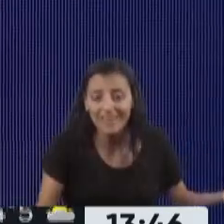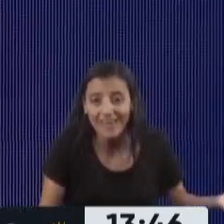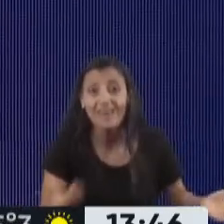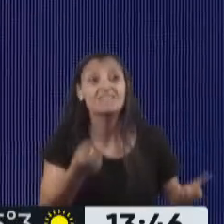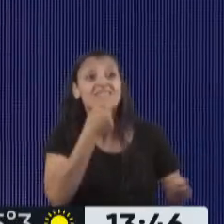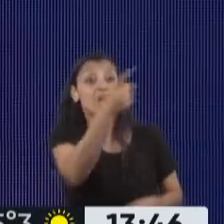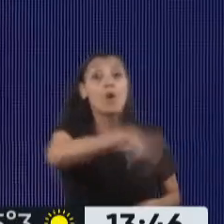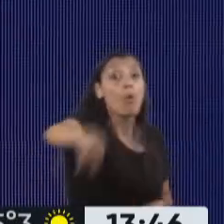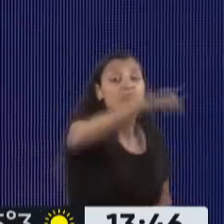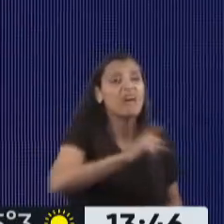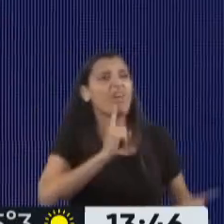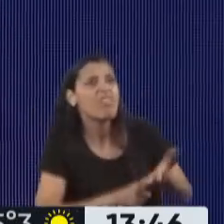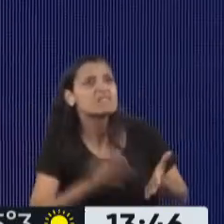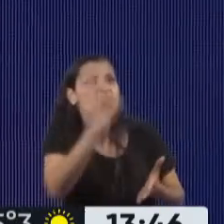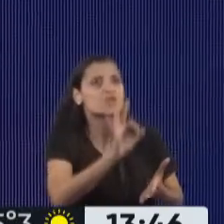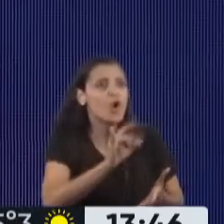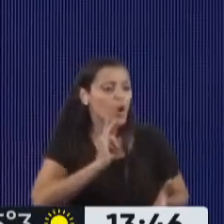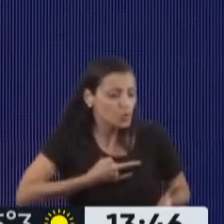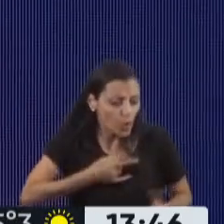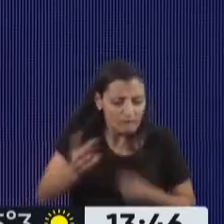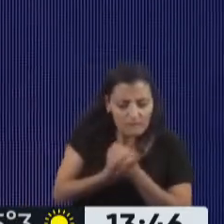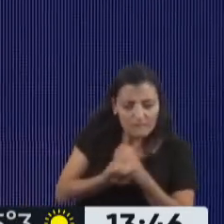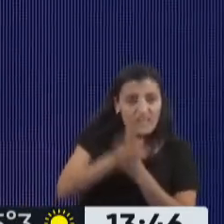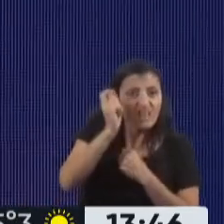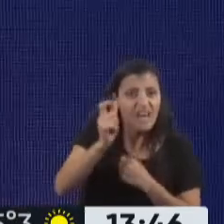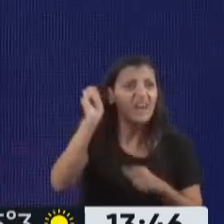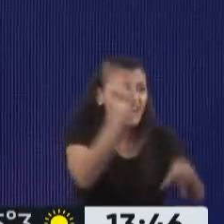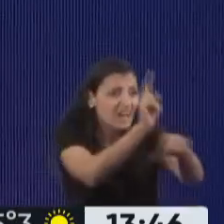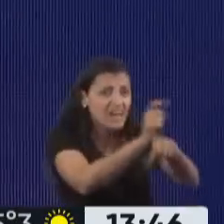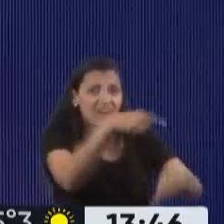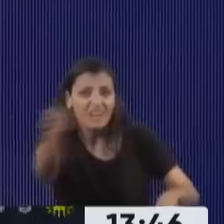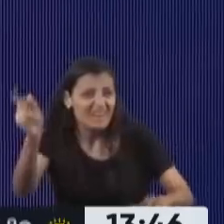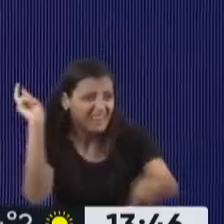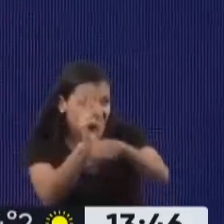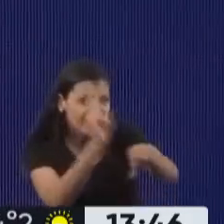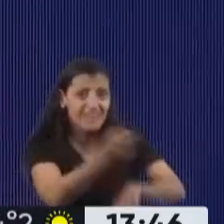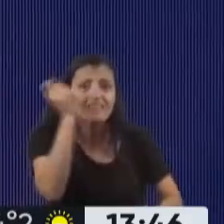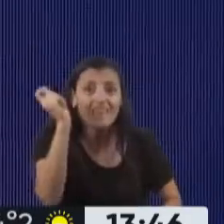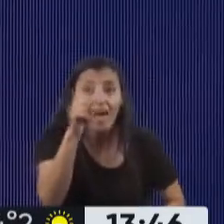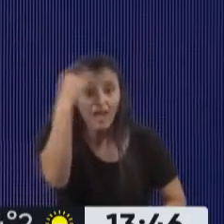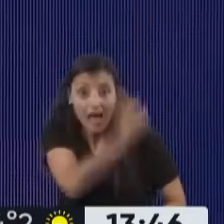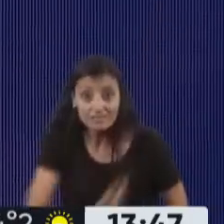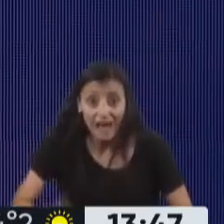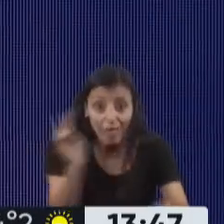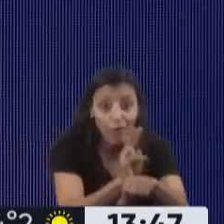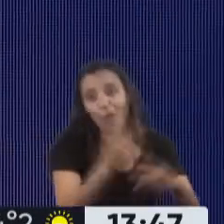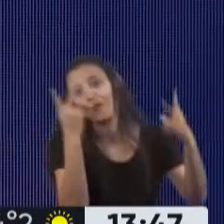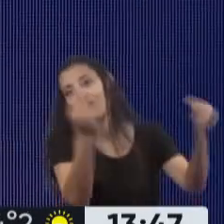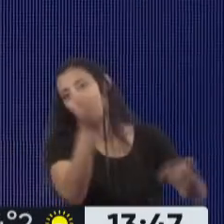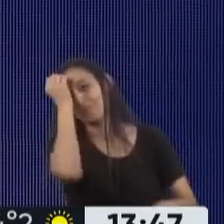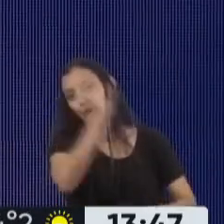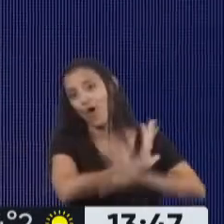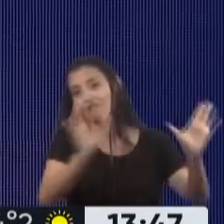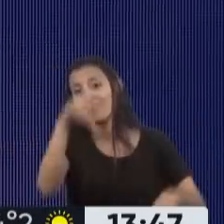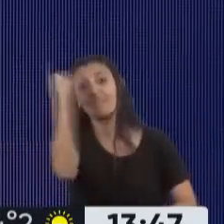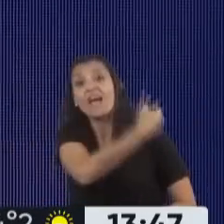no se ocupan ustedes de ustedes mismos, ¿quién lo va a hacer? El Estado no. Porque el Estado lo único que